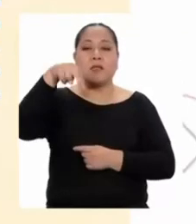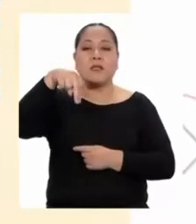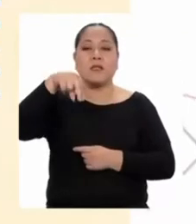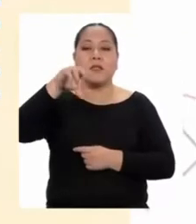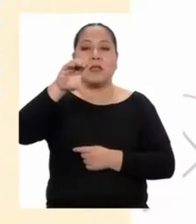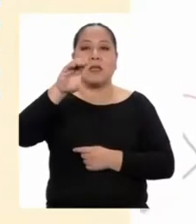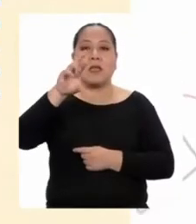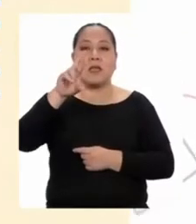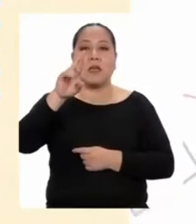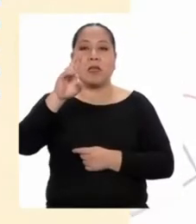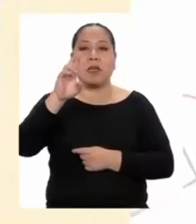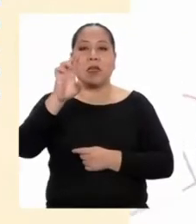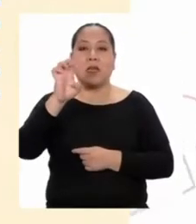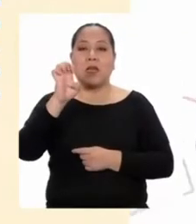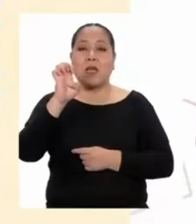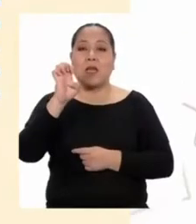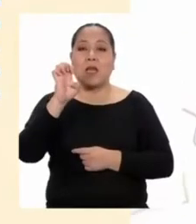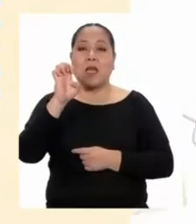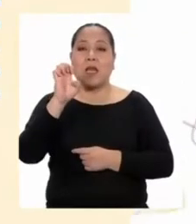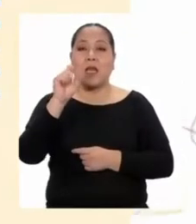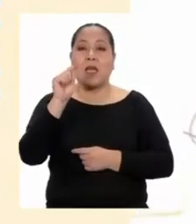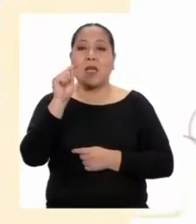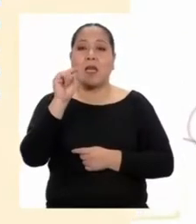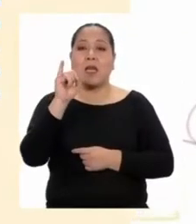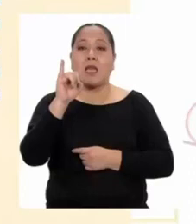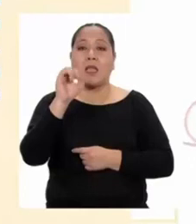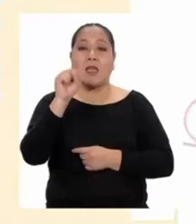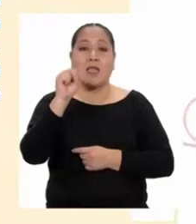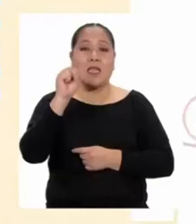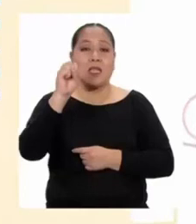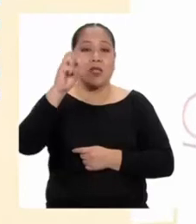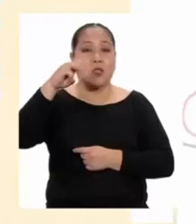sincretismo. ¿A qué se refiere?